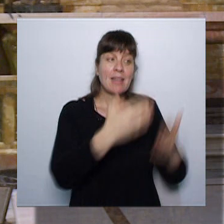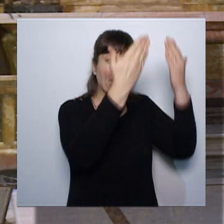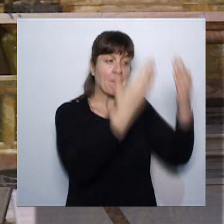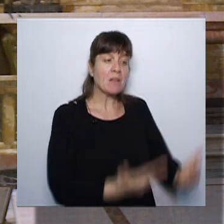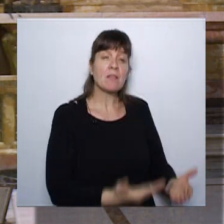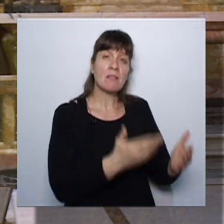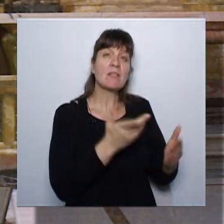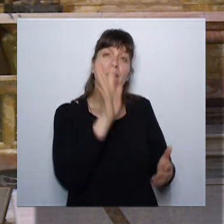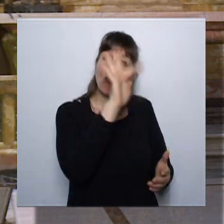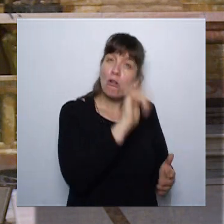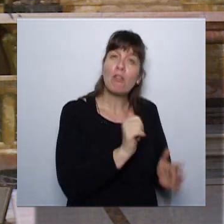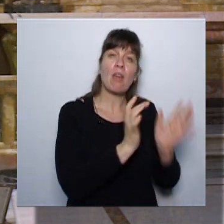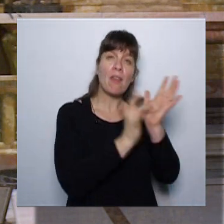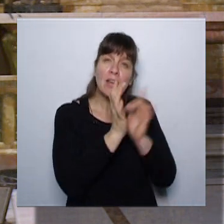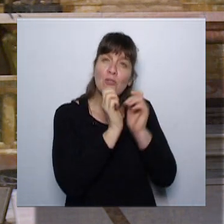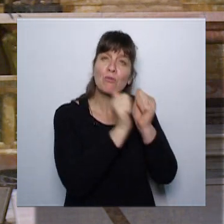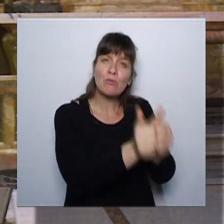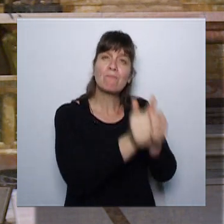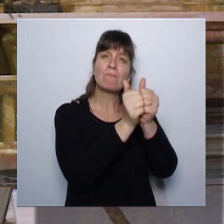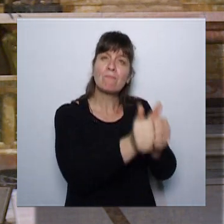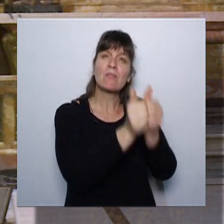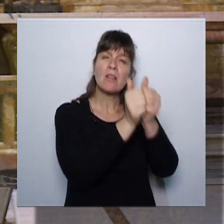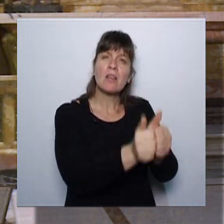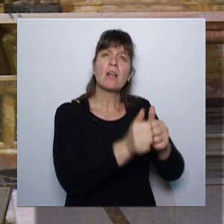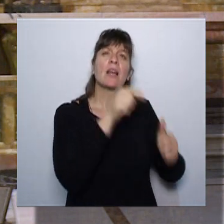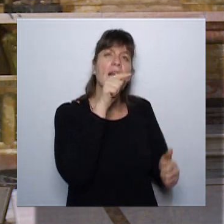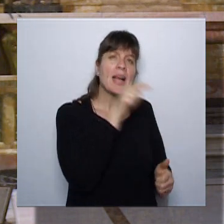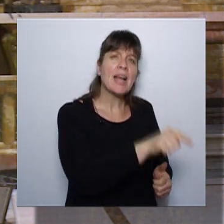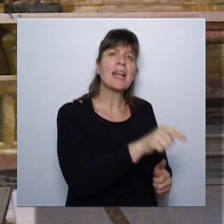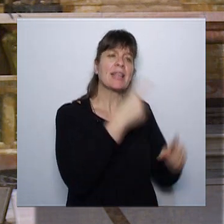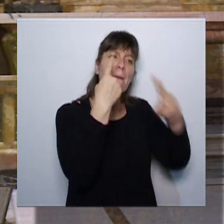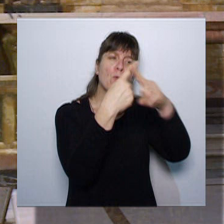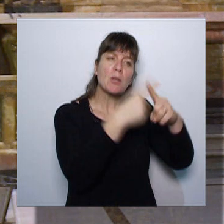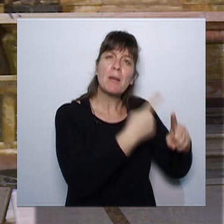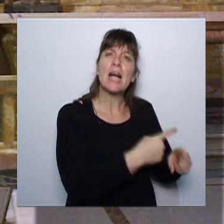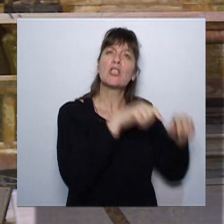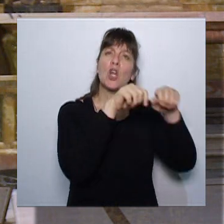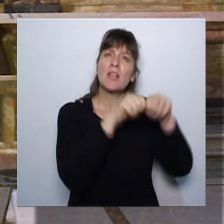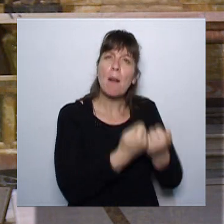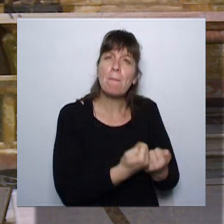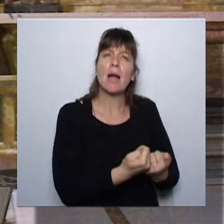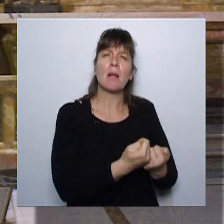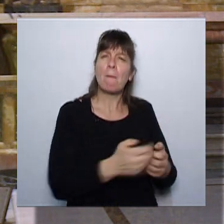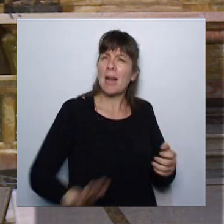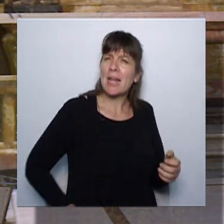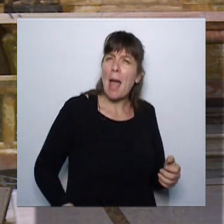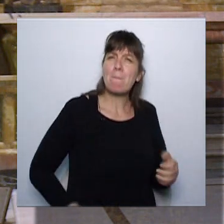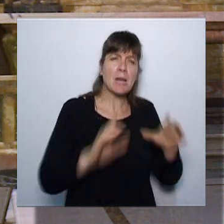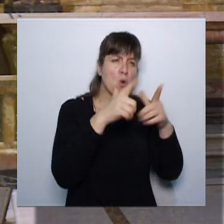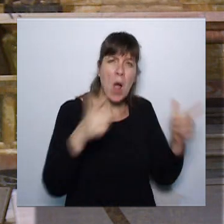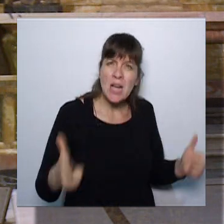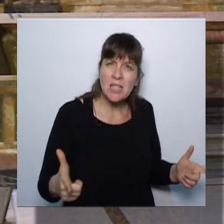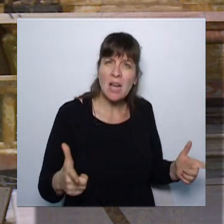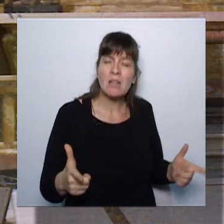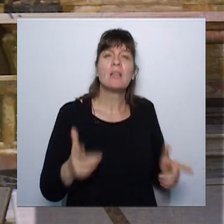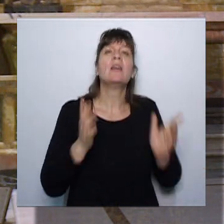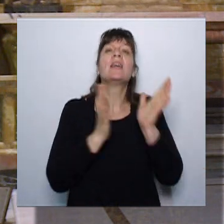presencia cotidiana de jesús que en esa multiplicación del pan para que no tengan más hambre